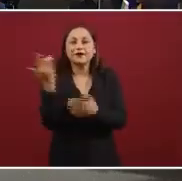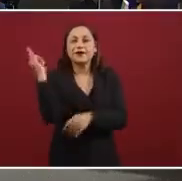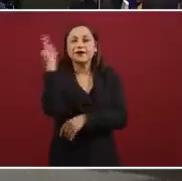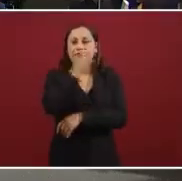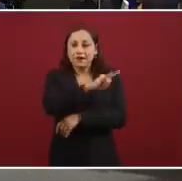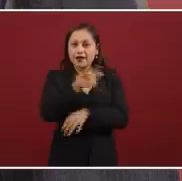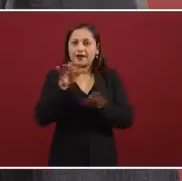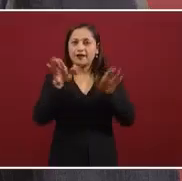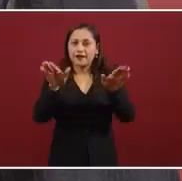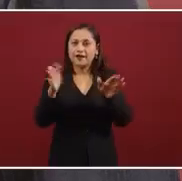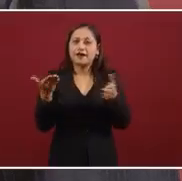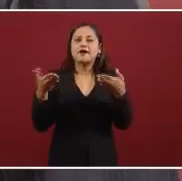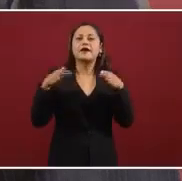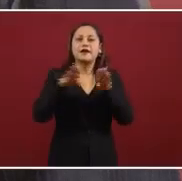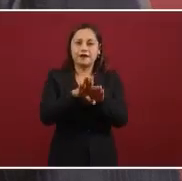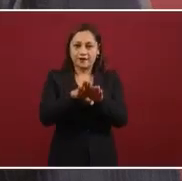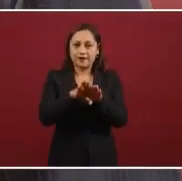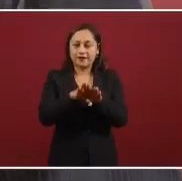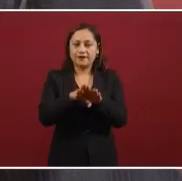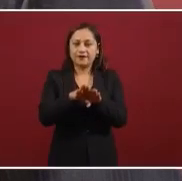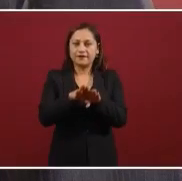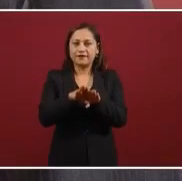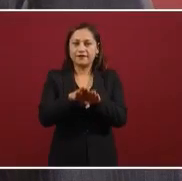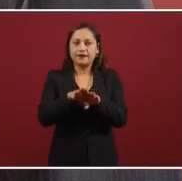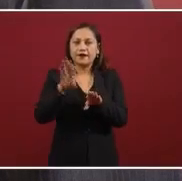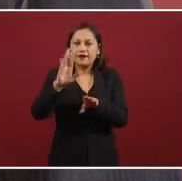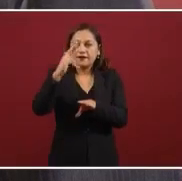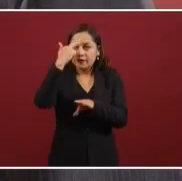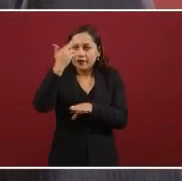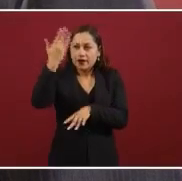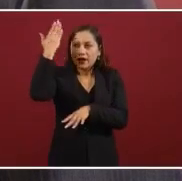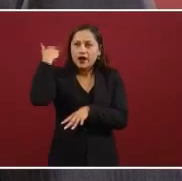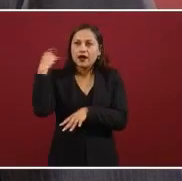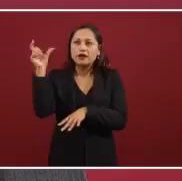lograron una concertación con Salinas.